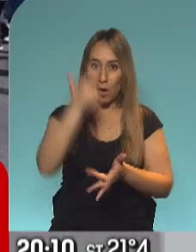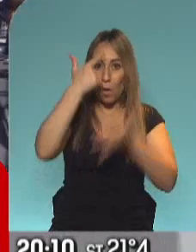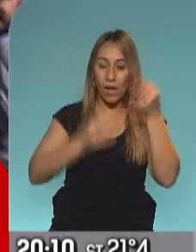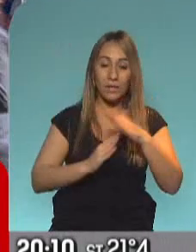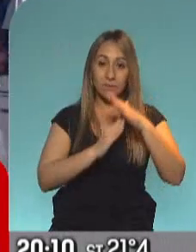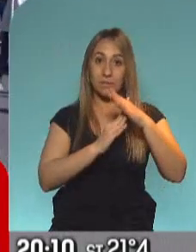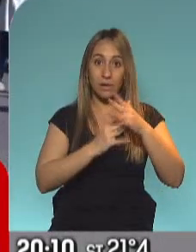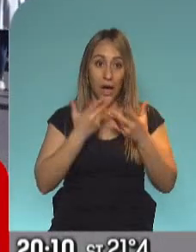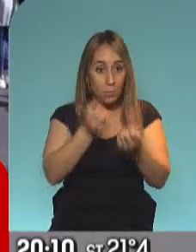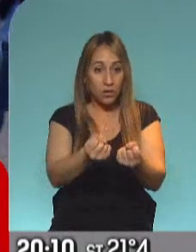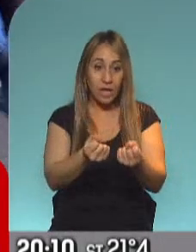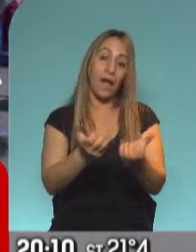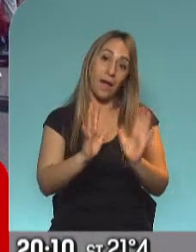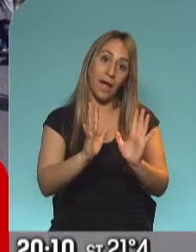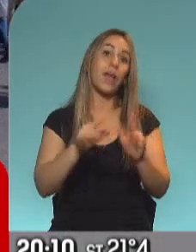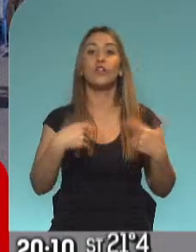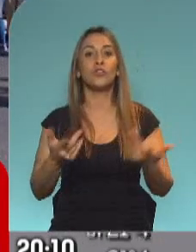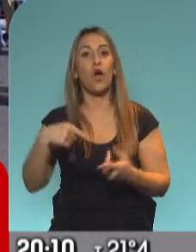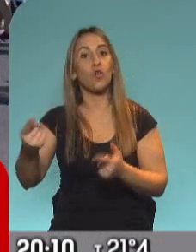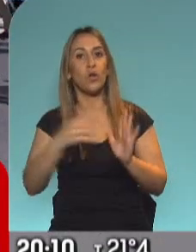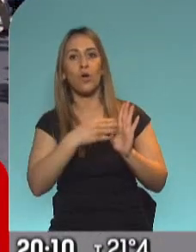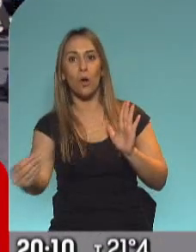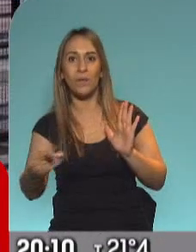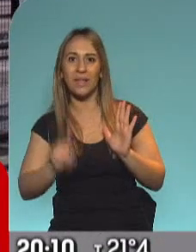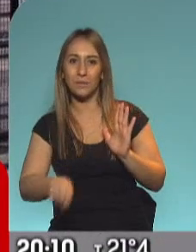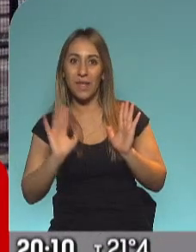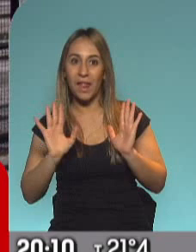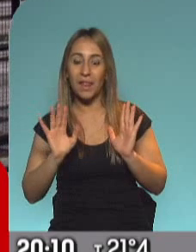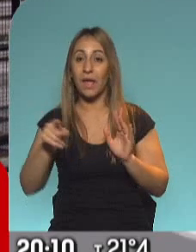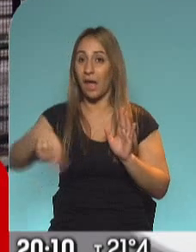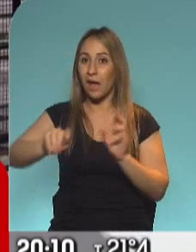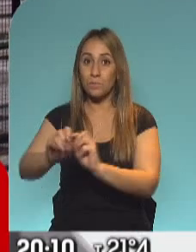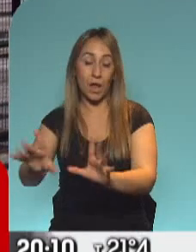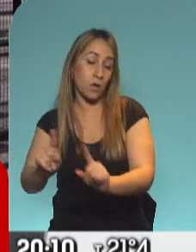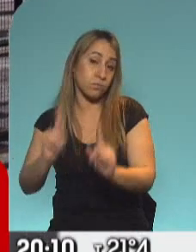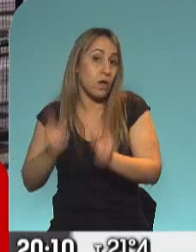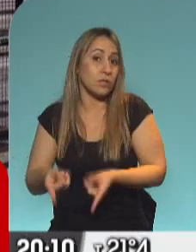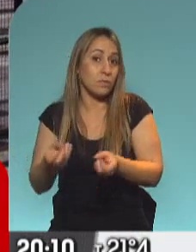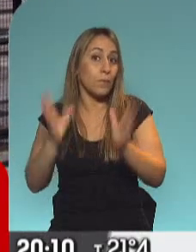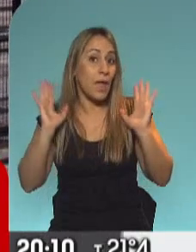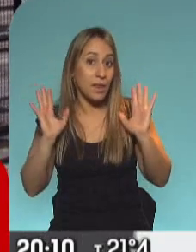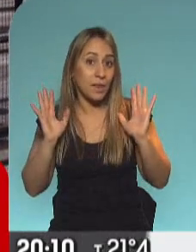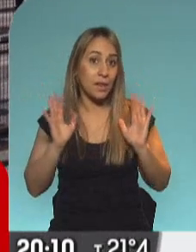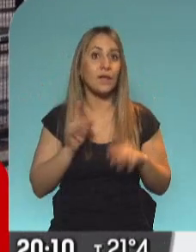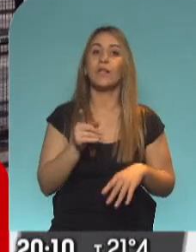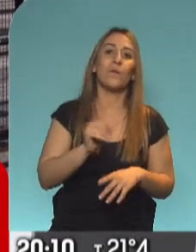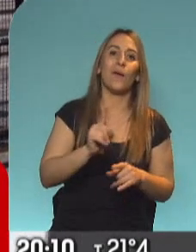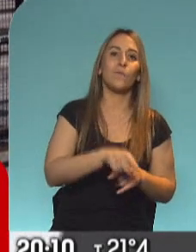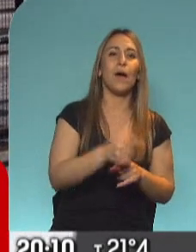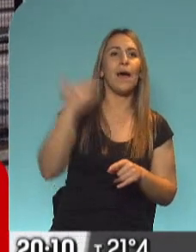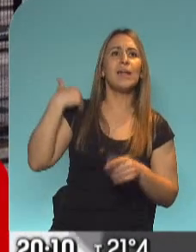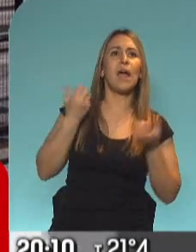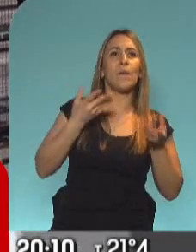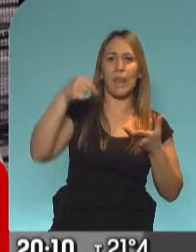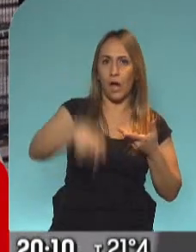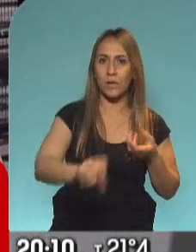estarlo. Y si el camino de vuelta está mal, el de ida también debió haberlo estado. No puede estar bien el camino de ida y mal el camino